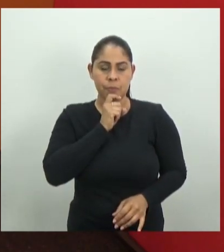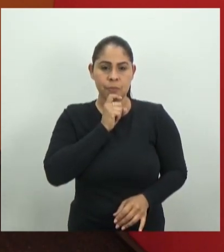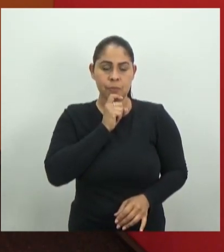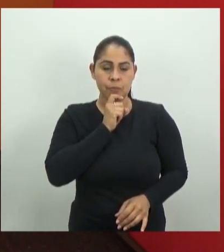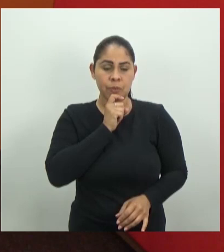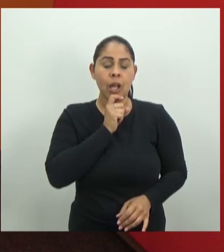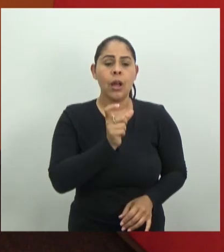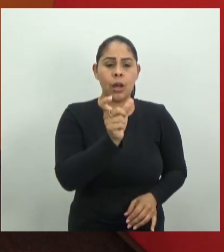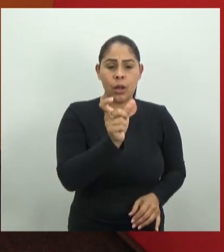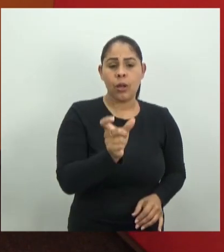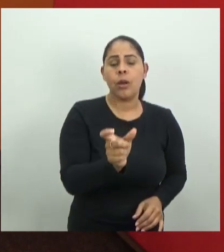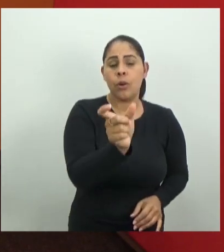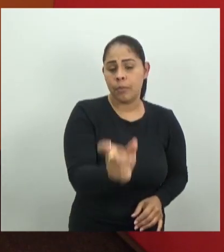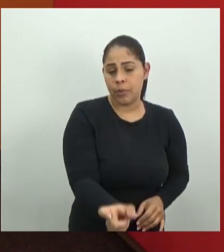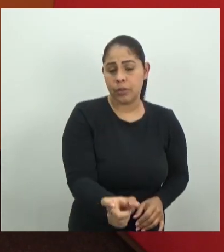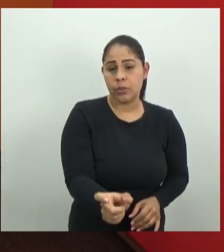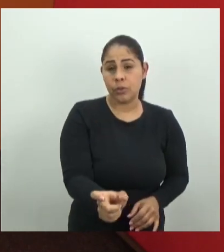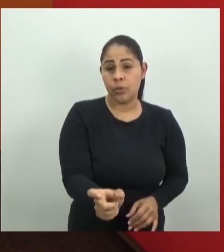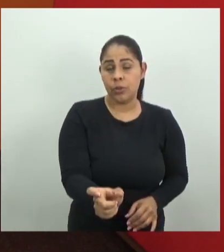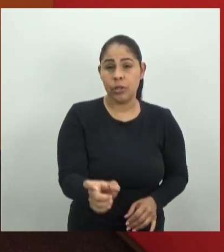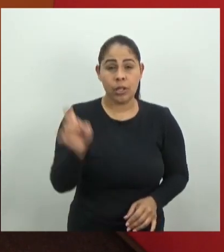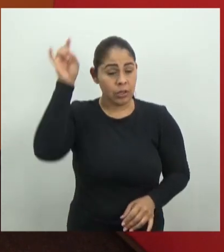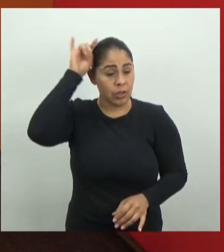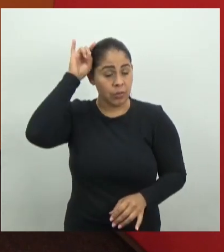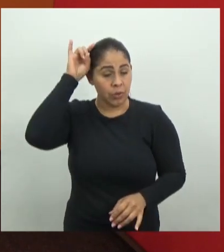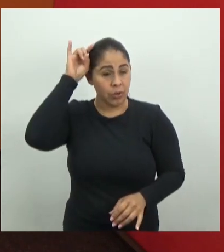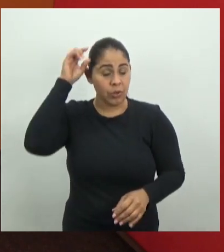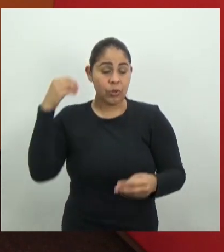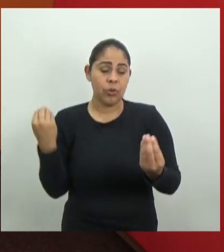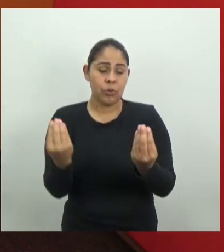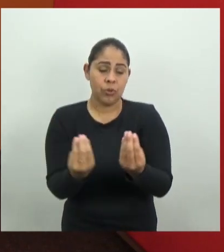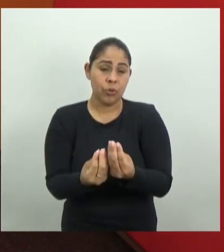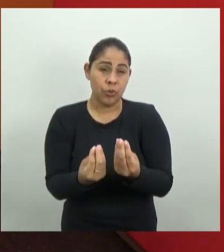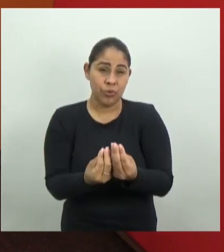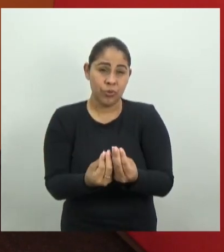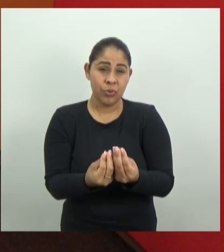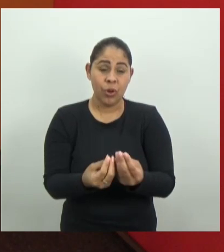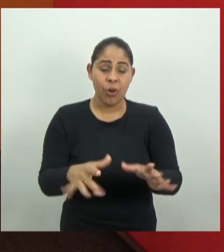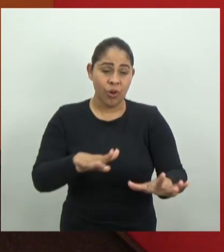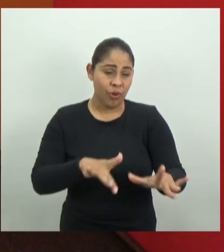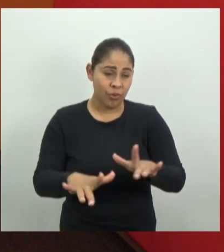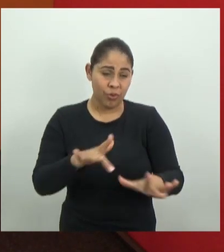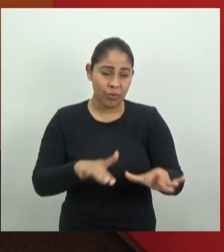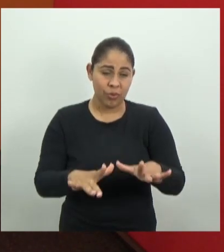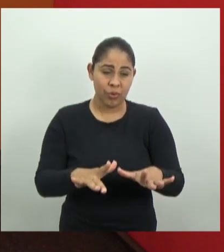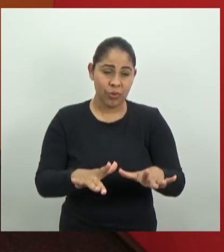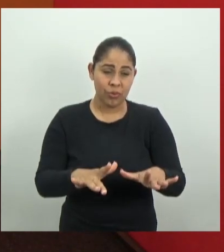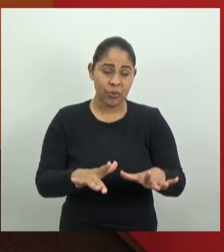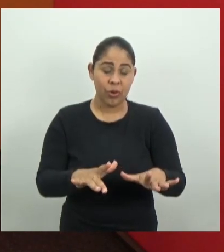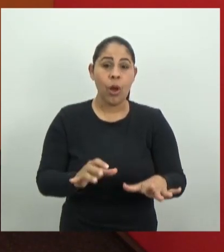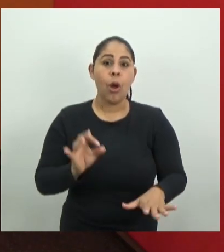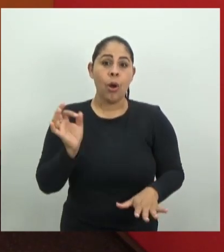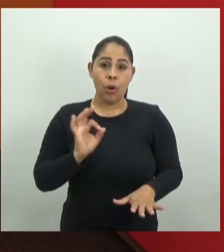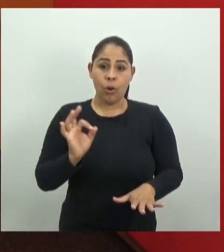bajo influencia demoníaca, o cómo orar por un poseído. Porque